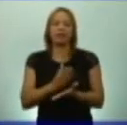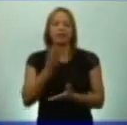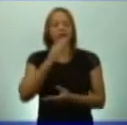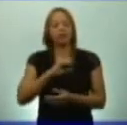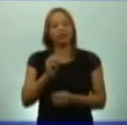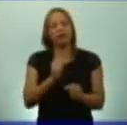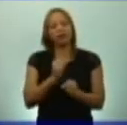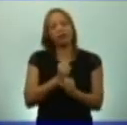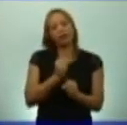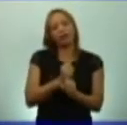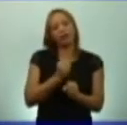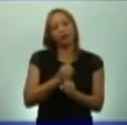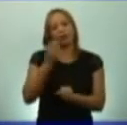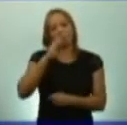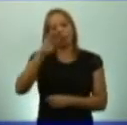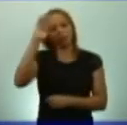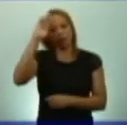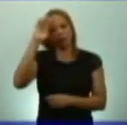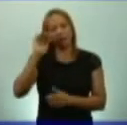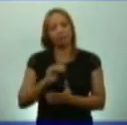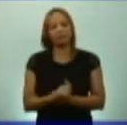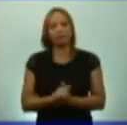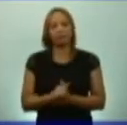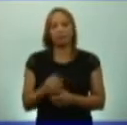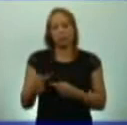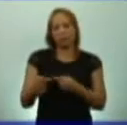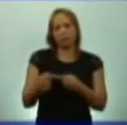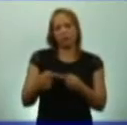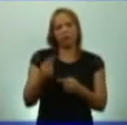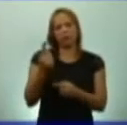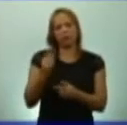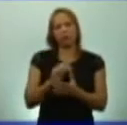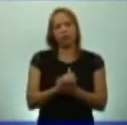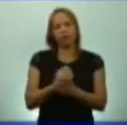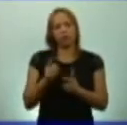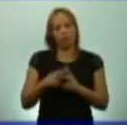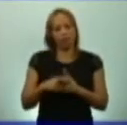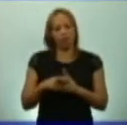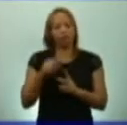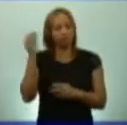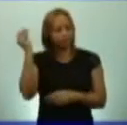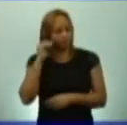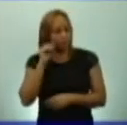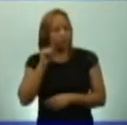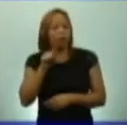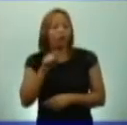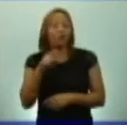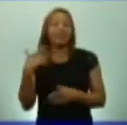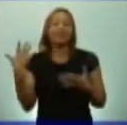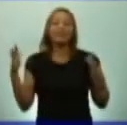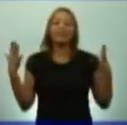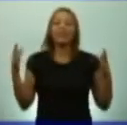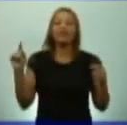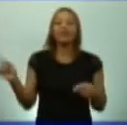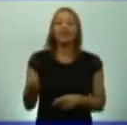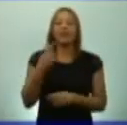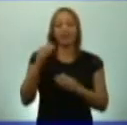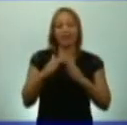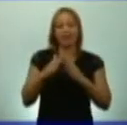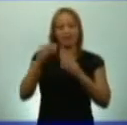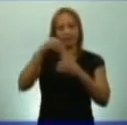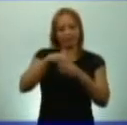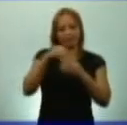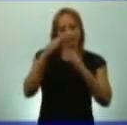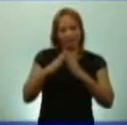cubana. Se acerca el 1 de mayo, mis niños, y ustedes podrán celebrar desde sus casas